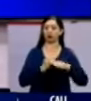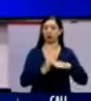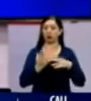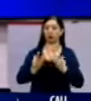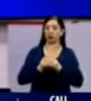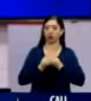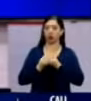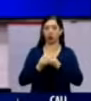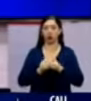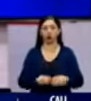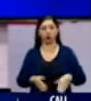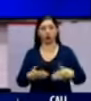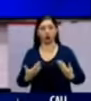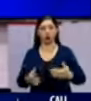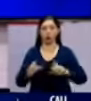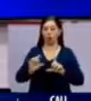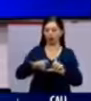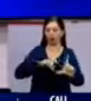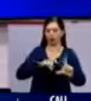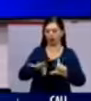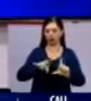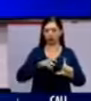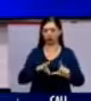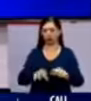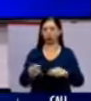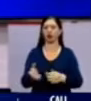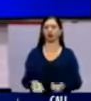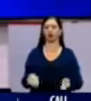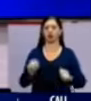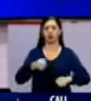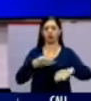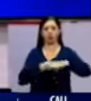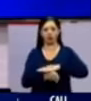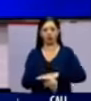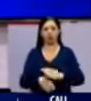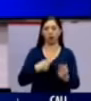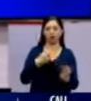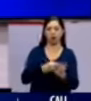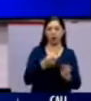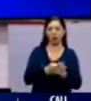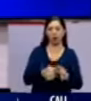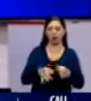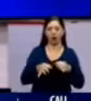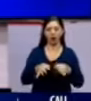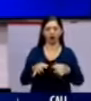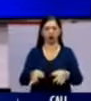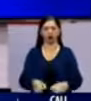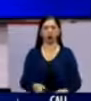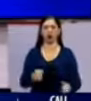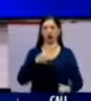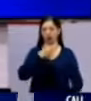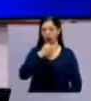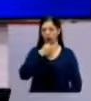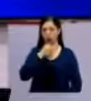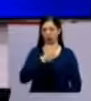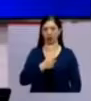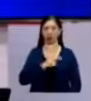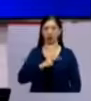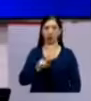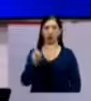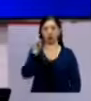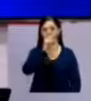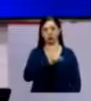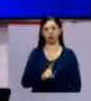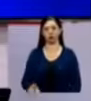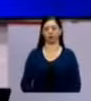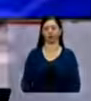convivencia ciudadana a través de su sede electrónica para poder facilitar el acceso a los contribuyentes en mora. Esta y otras noticias en nuestra Vuelta